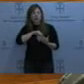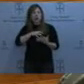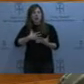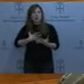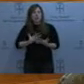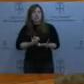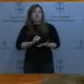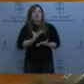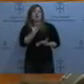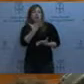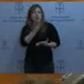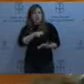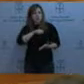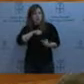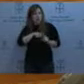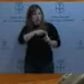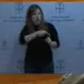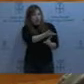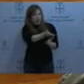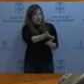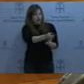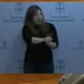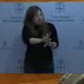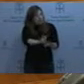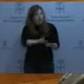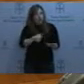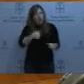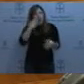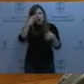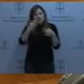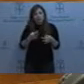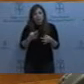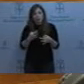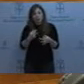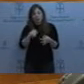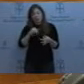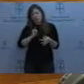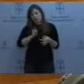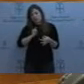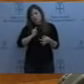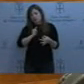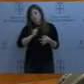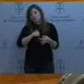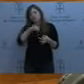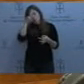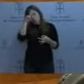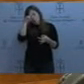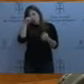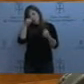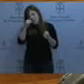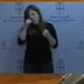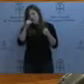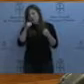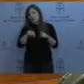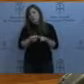española como usted o como ustedes, le aseguro que por lo menos tengo tanta o más preocupación por España,